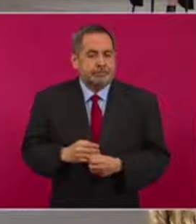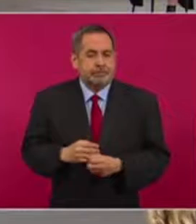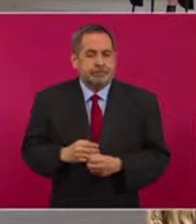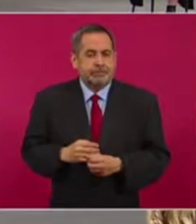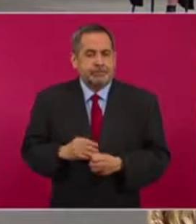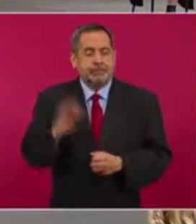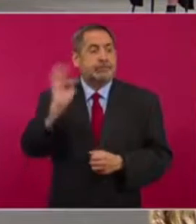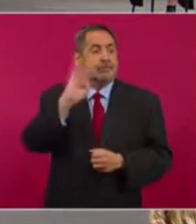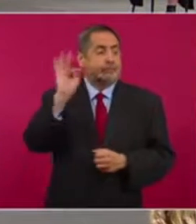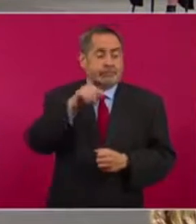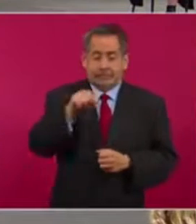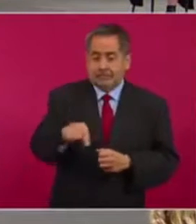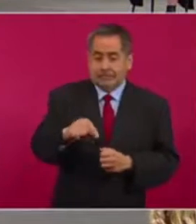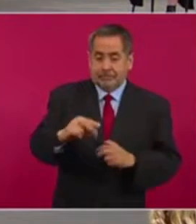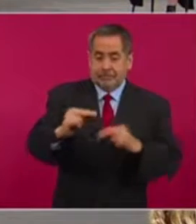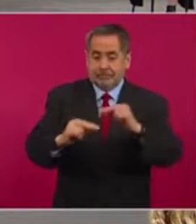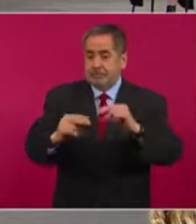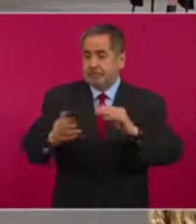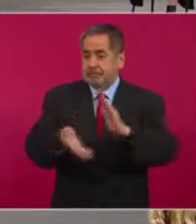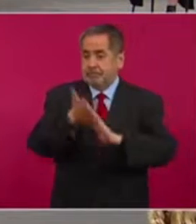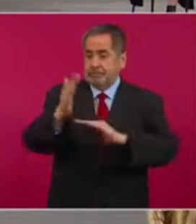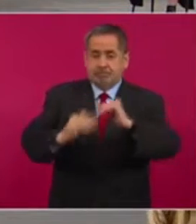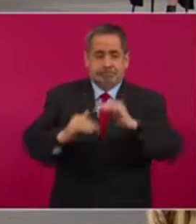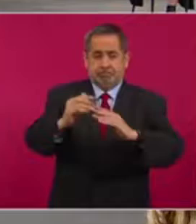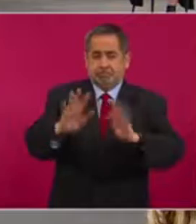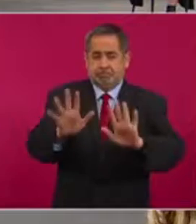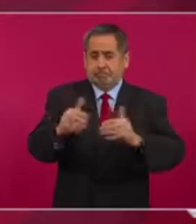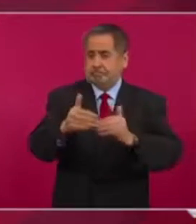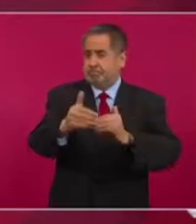tenían mucho invertido o comprometido,